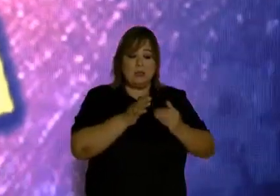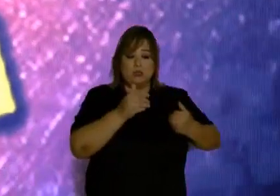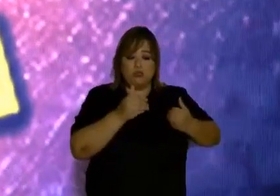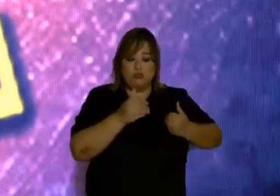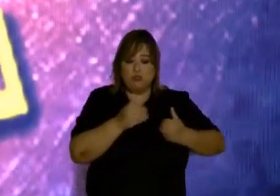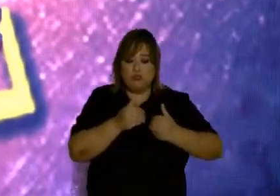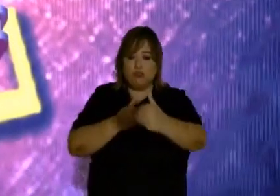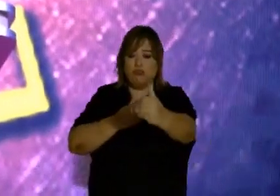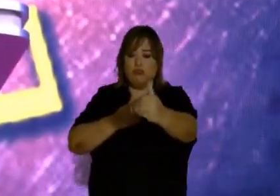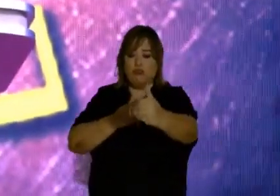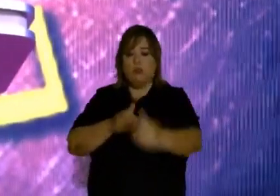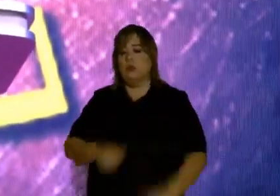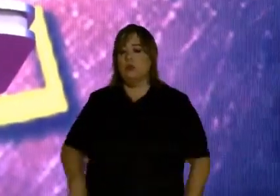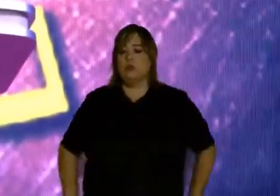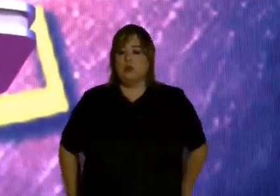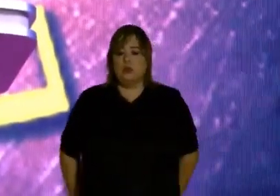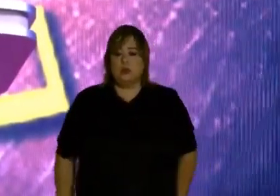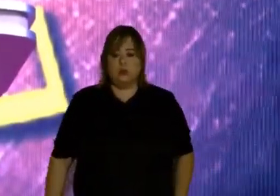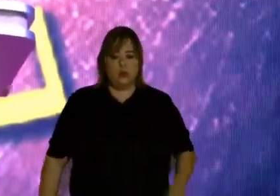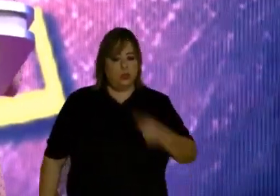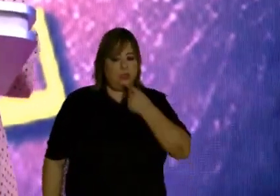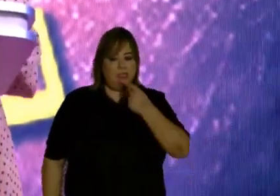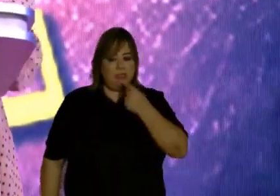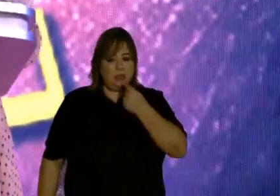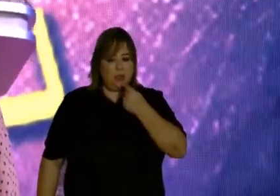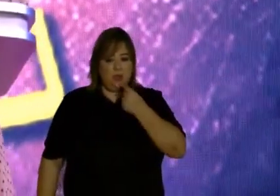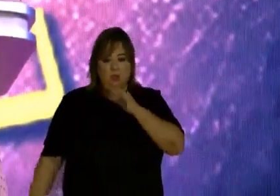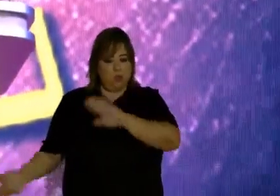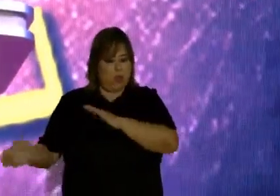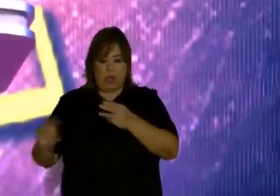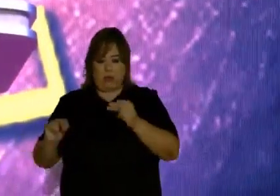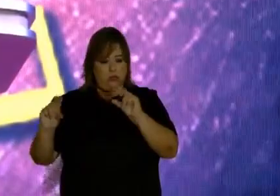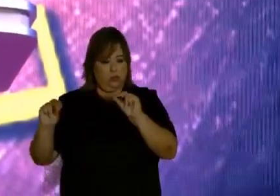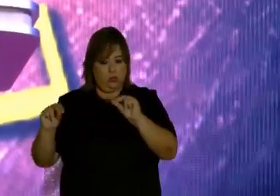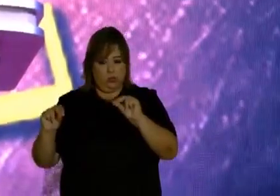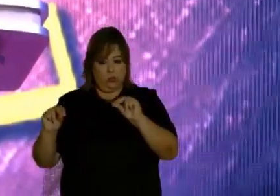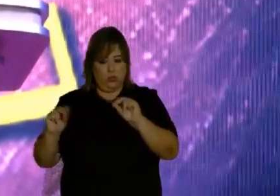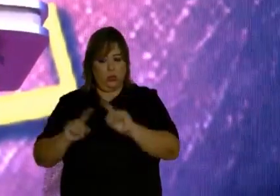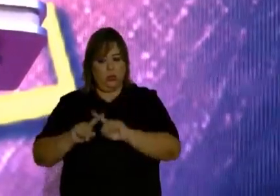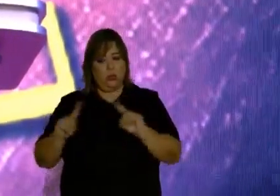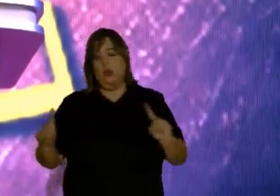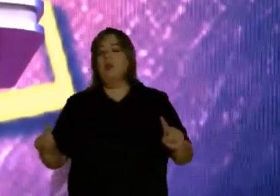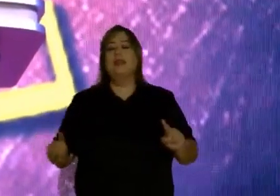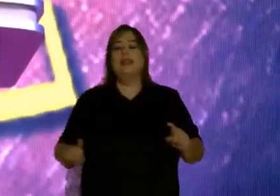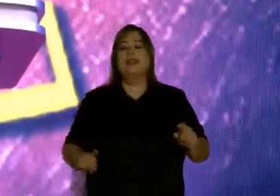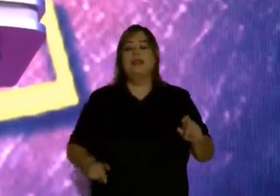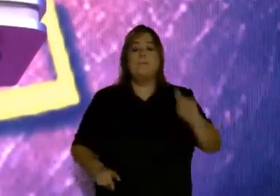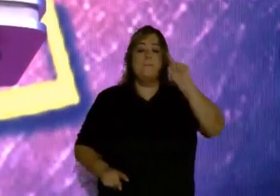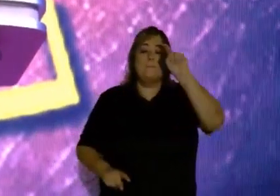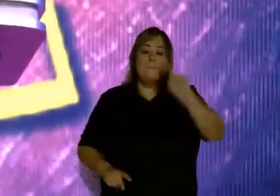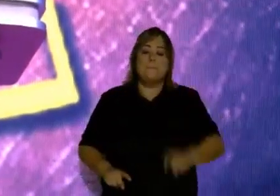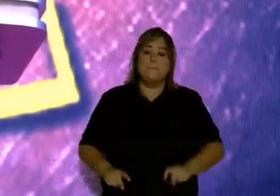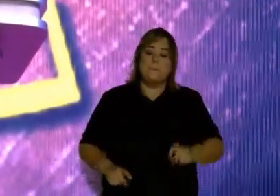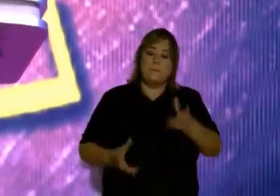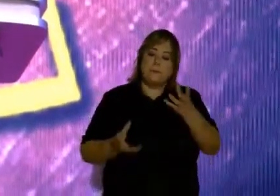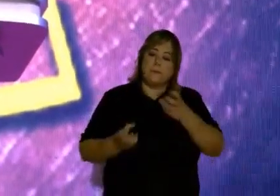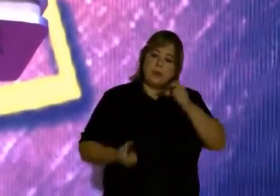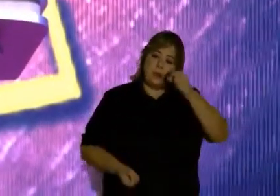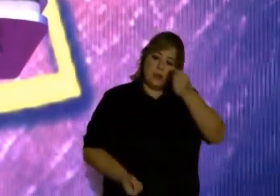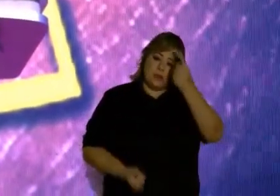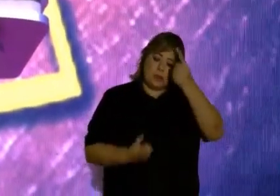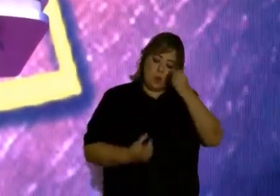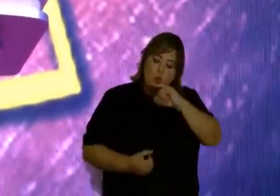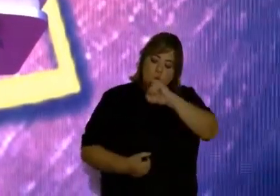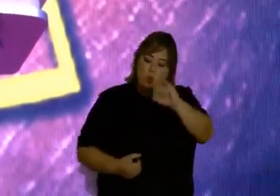Yo no estoy anunciando muerte por si acaso aquí de nadie. Pero quiero que lo comprenda. El hombre que